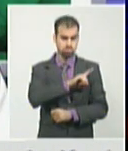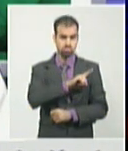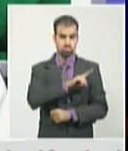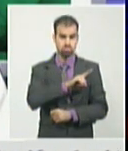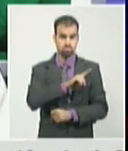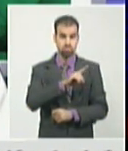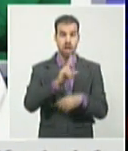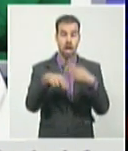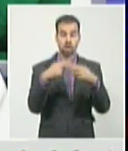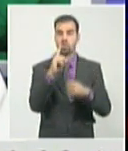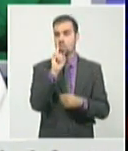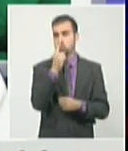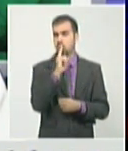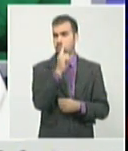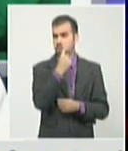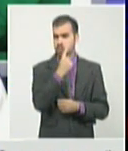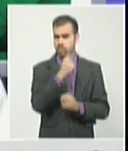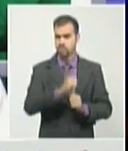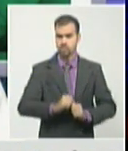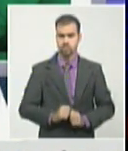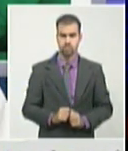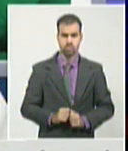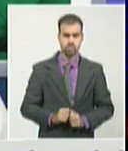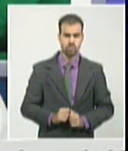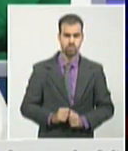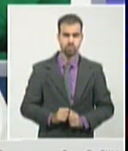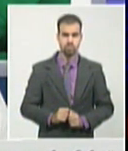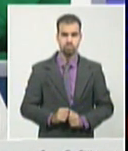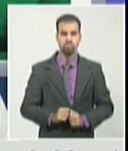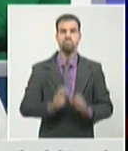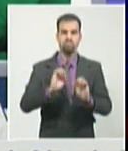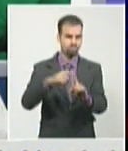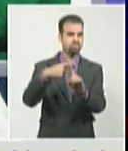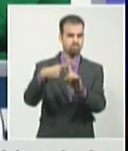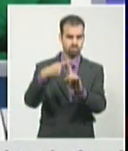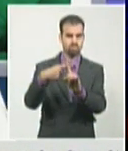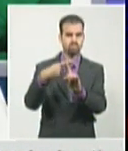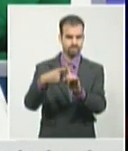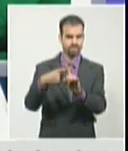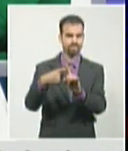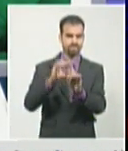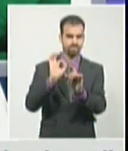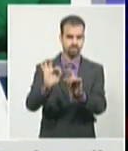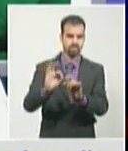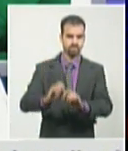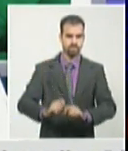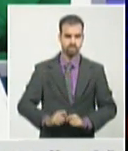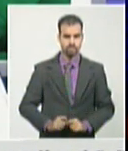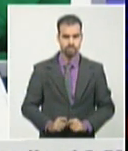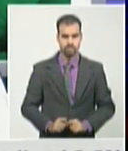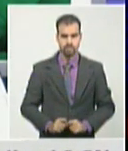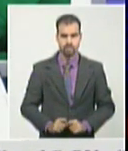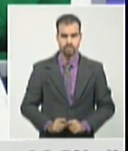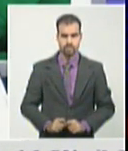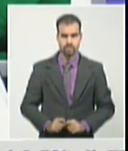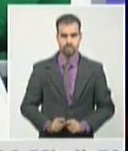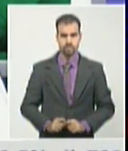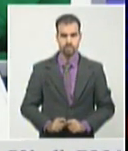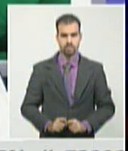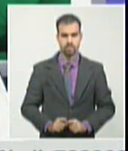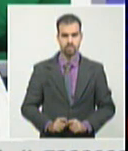psr fue positivo este psr estuvo tres días